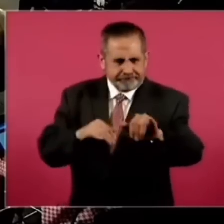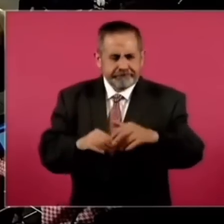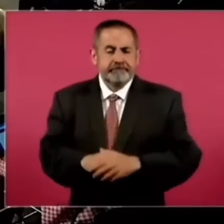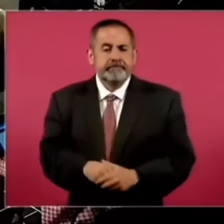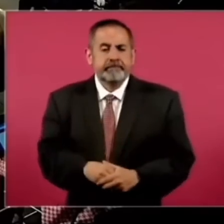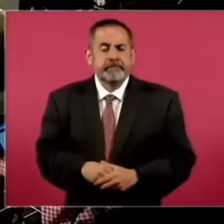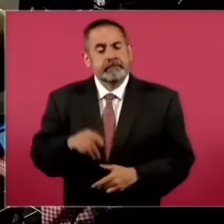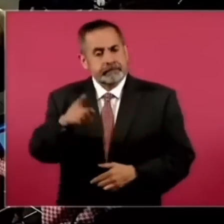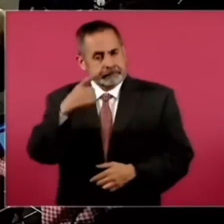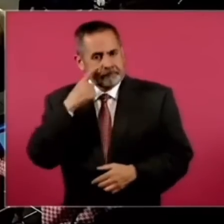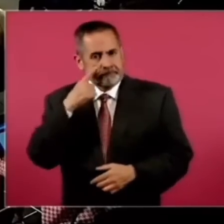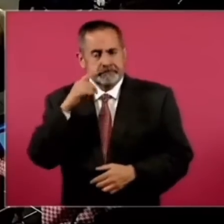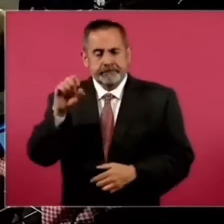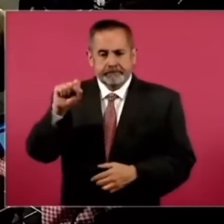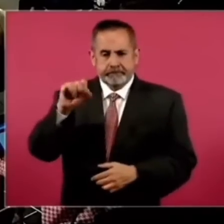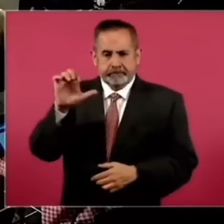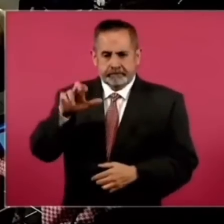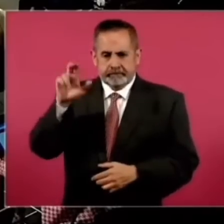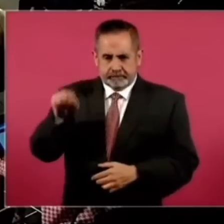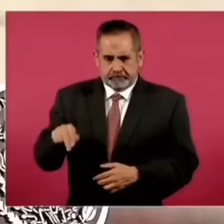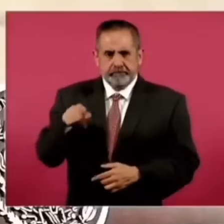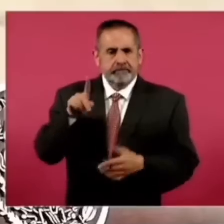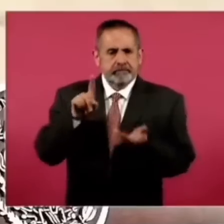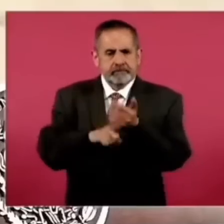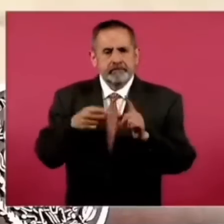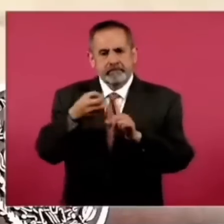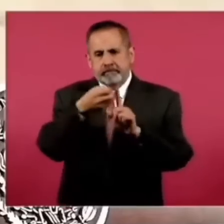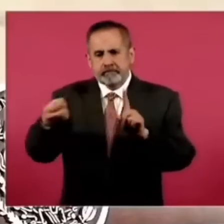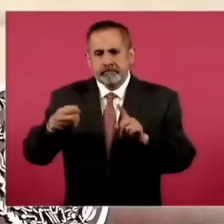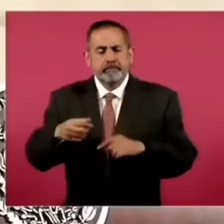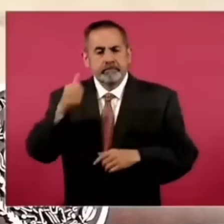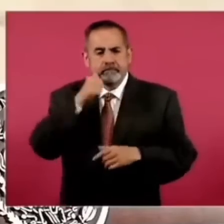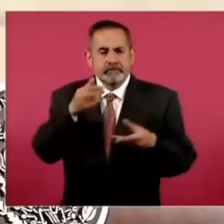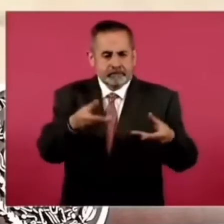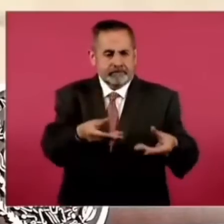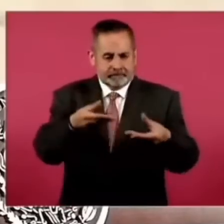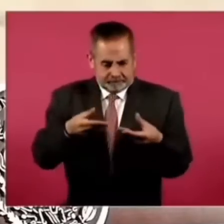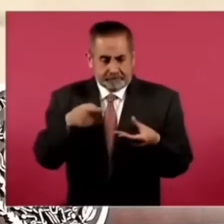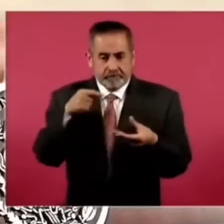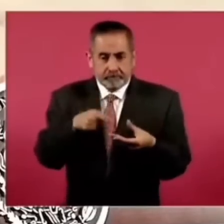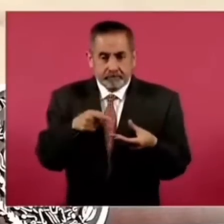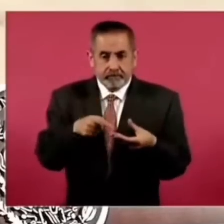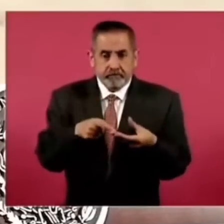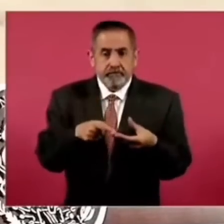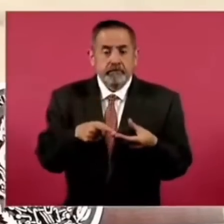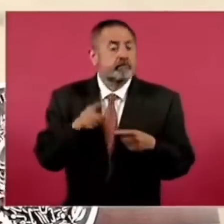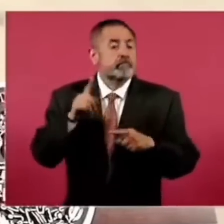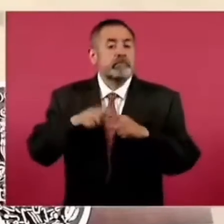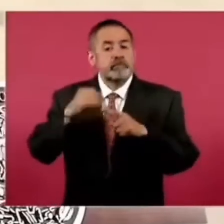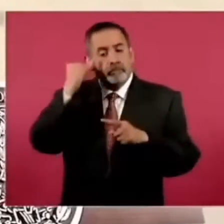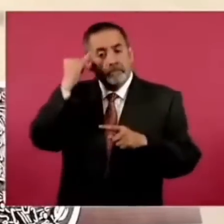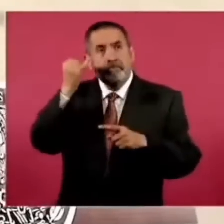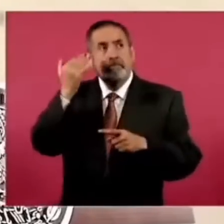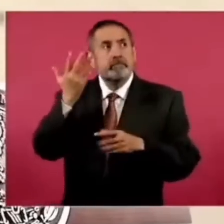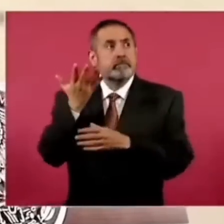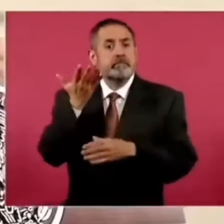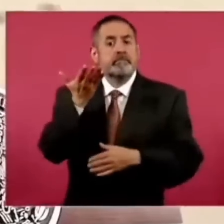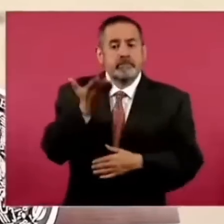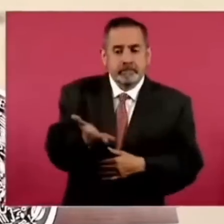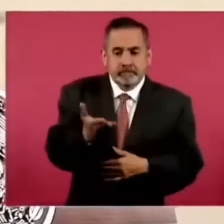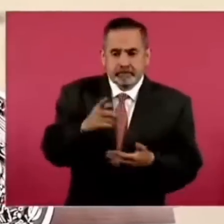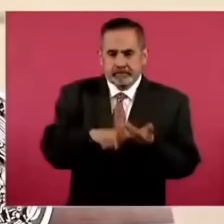en la Suprema Corte de Justicia de la Nación llega este expediente, lo promueve